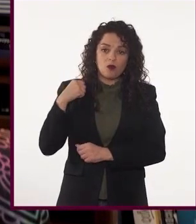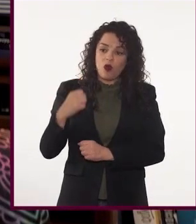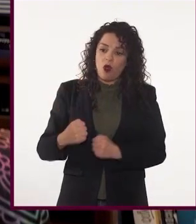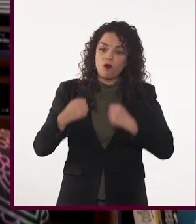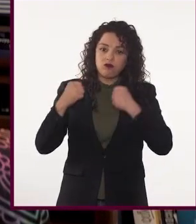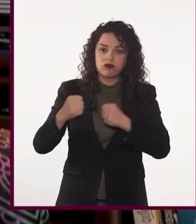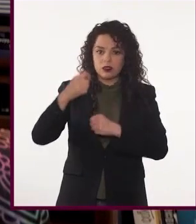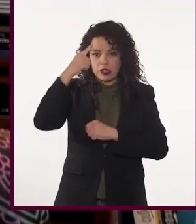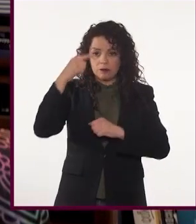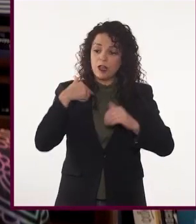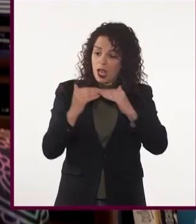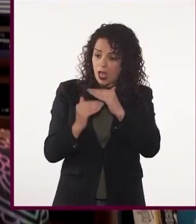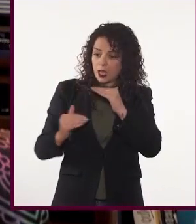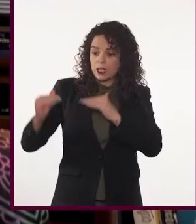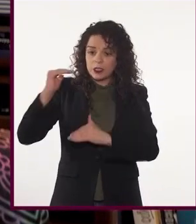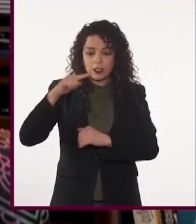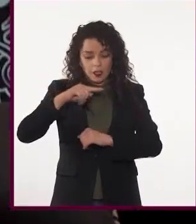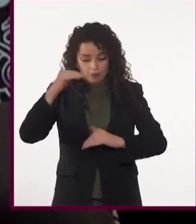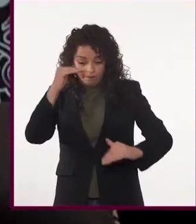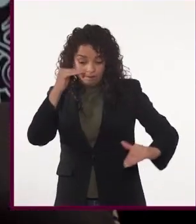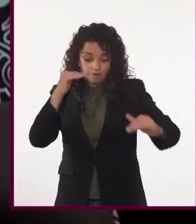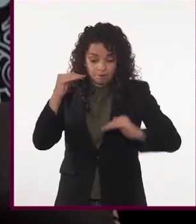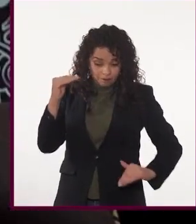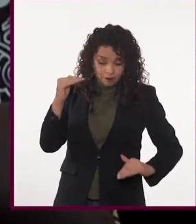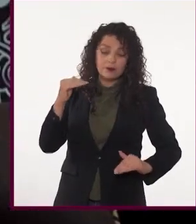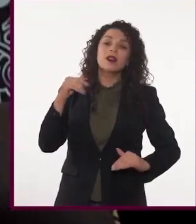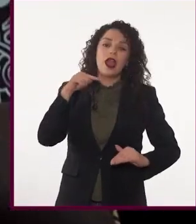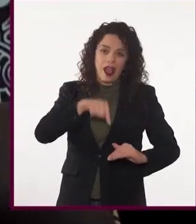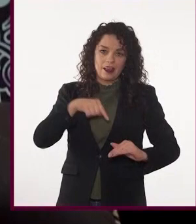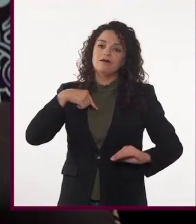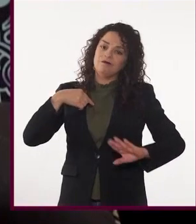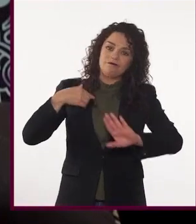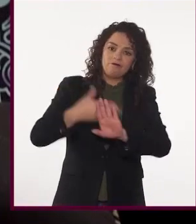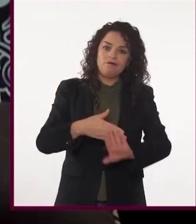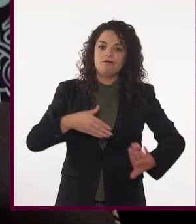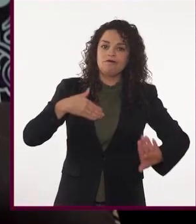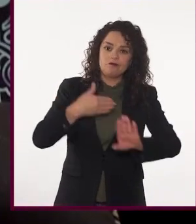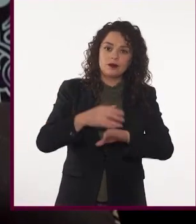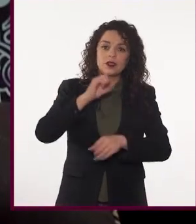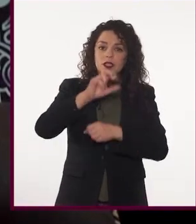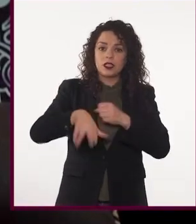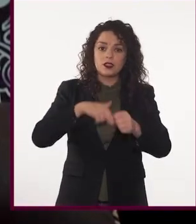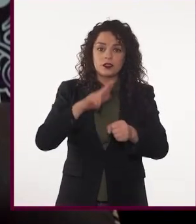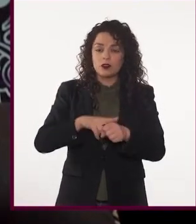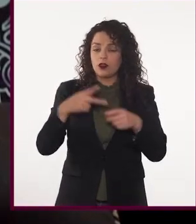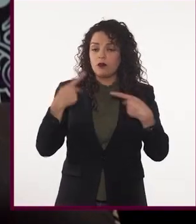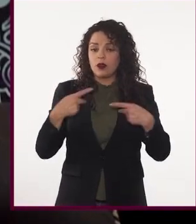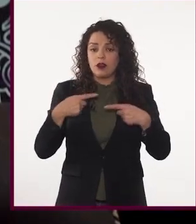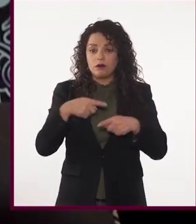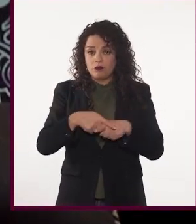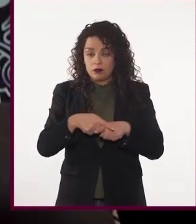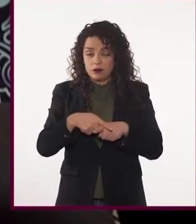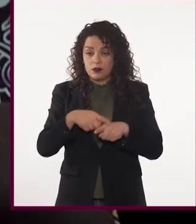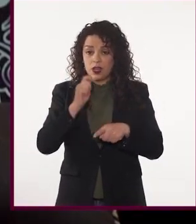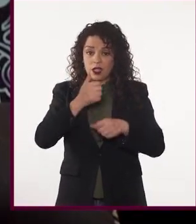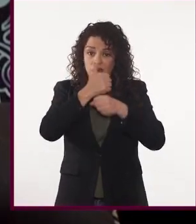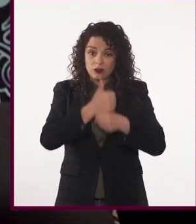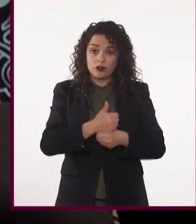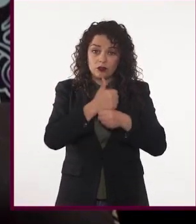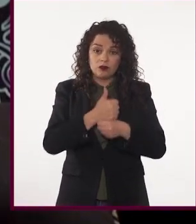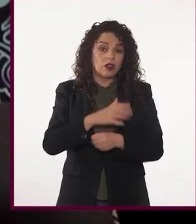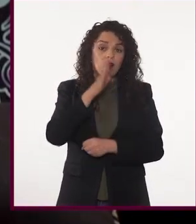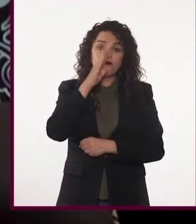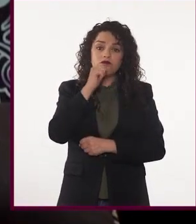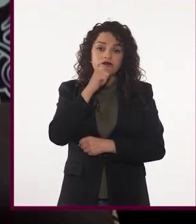fuerza para imponerse sobre otra persona. Y es normal que las personas agredidas no tengan las herramientas o la